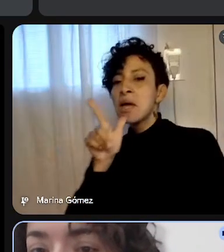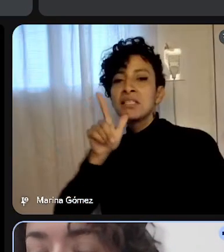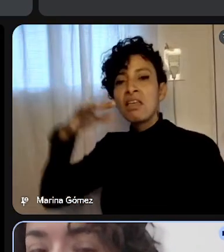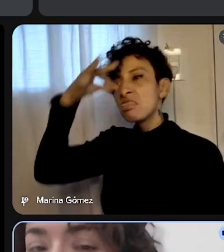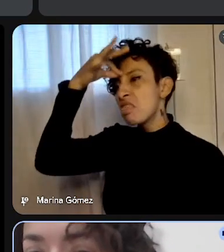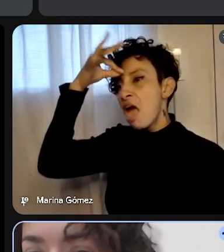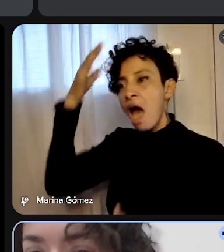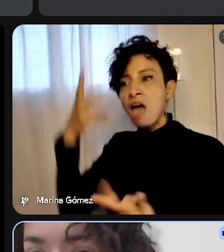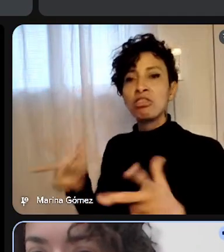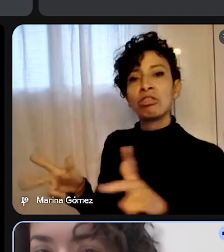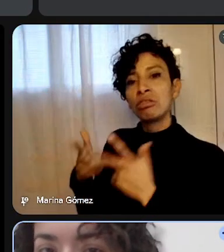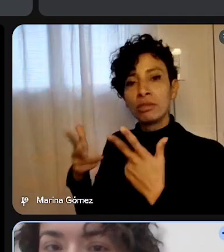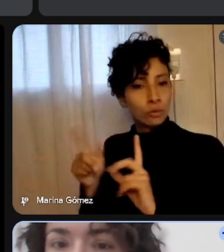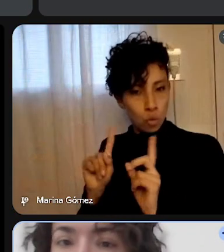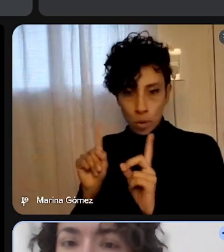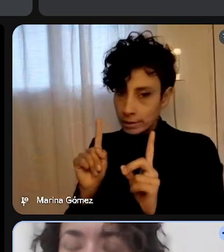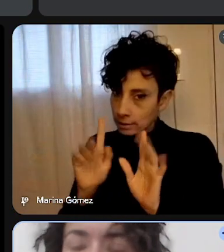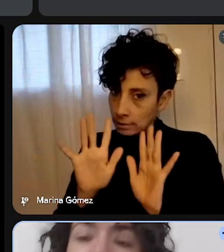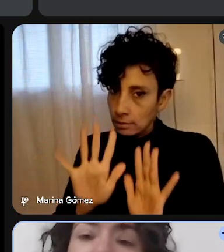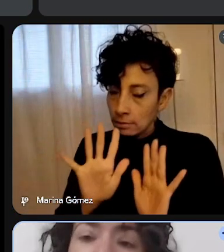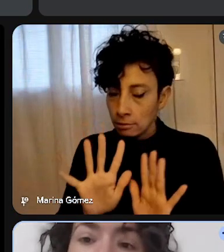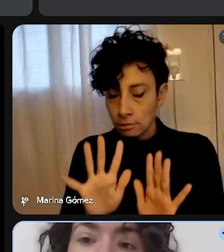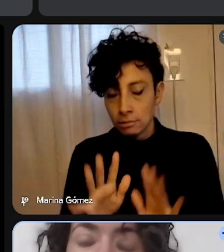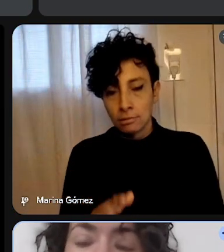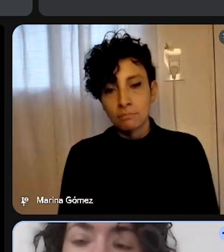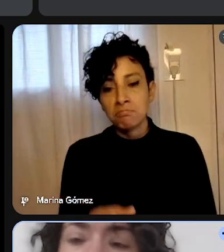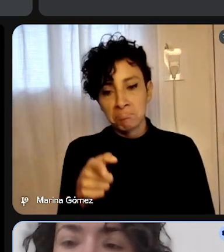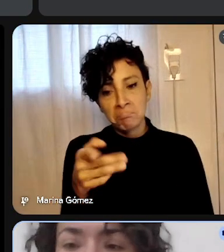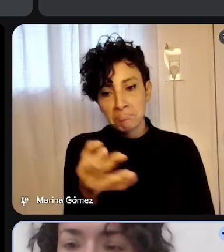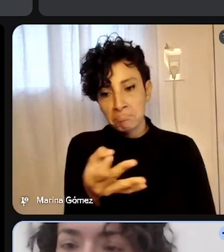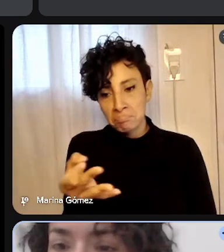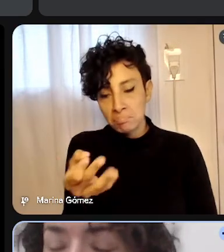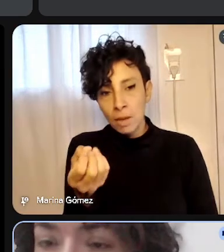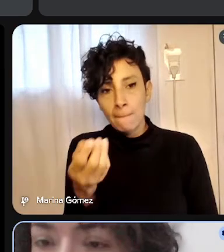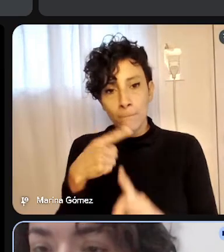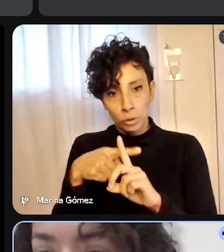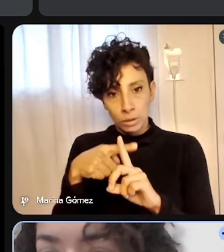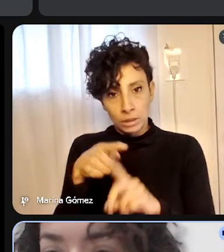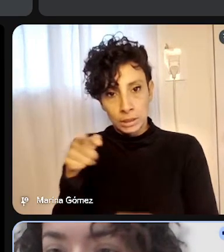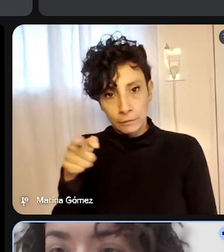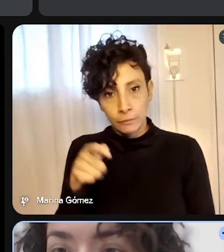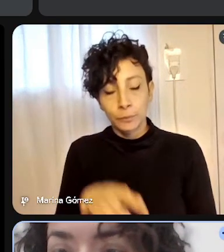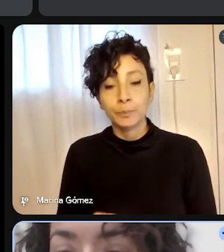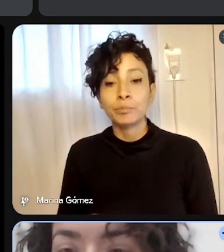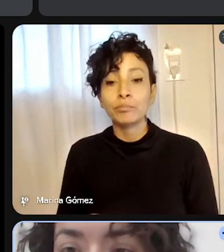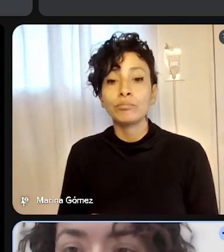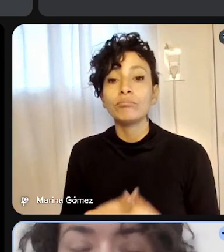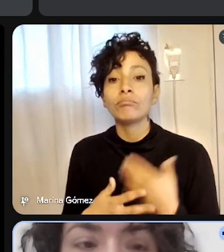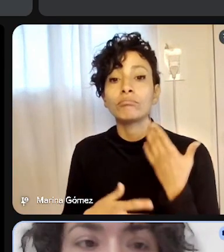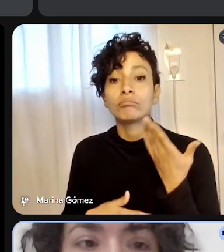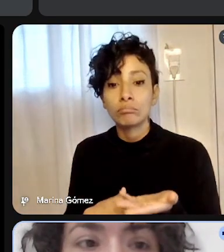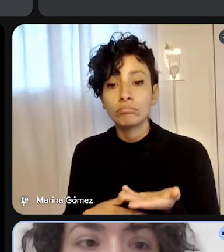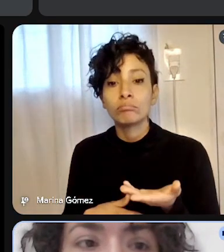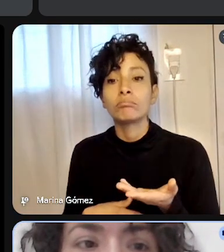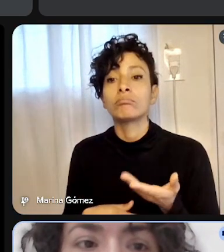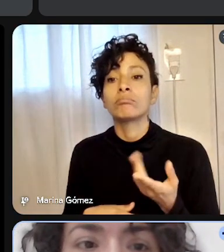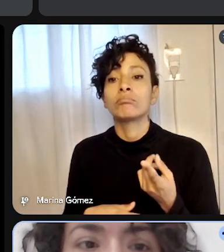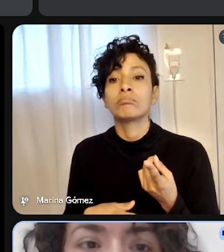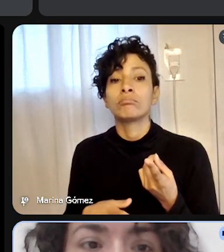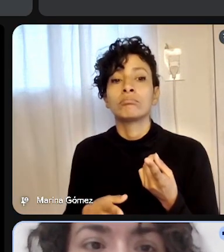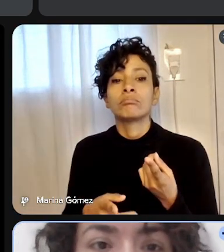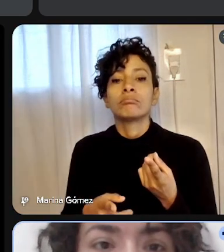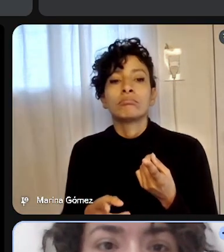Muy bueno que lo tengan en cuenta. Acá Describí